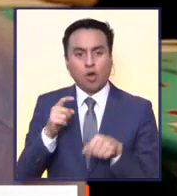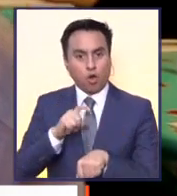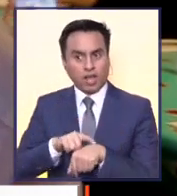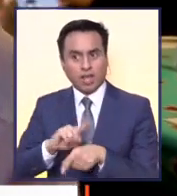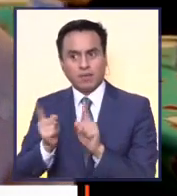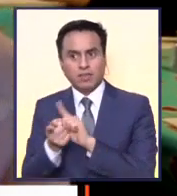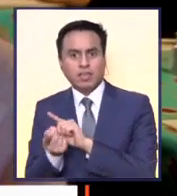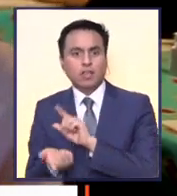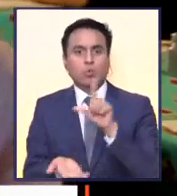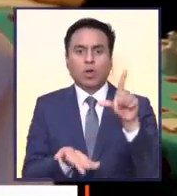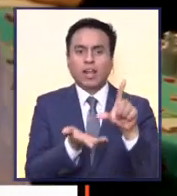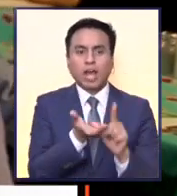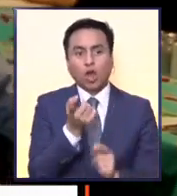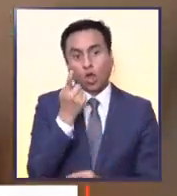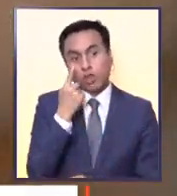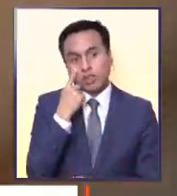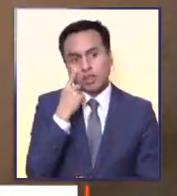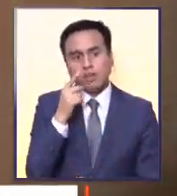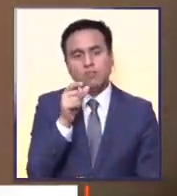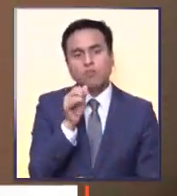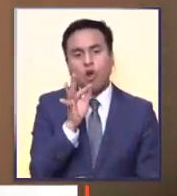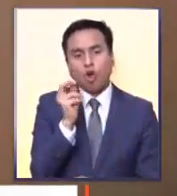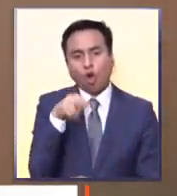cambiarnos de lugar para ir a conocer El Fogón del Momo.